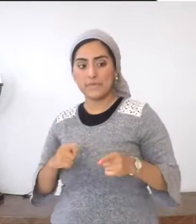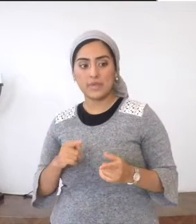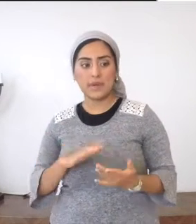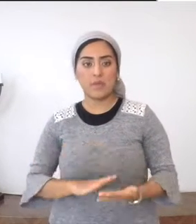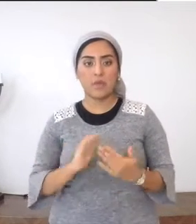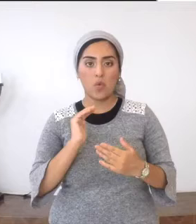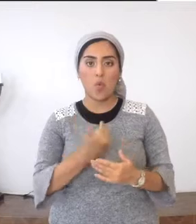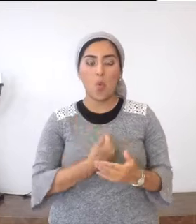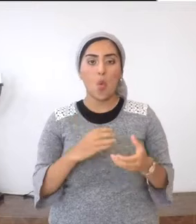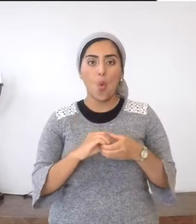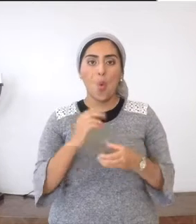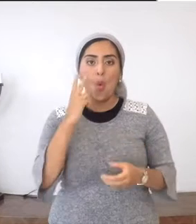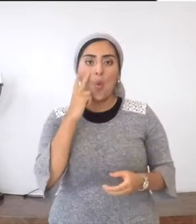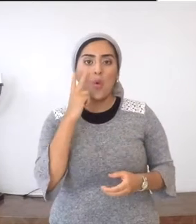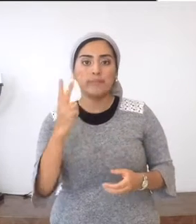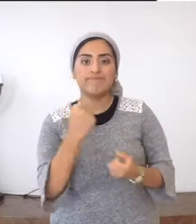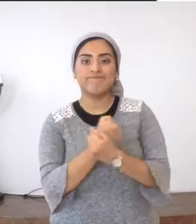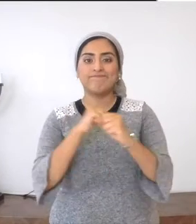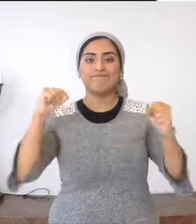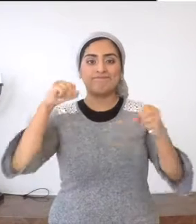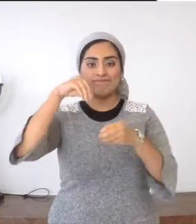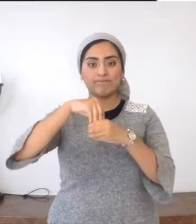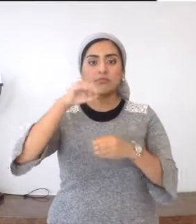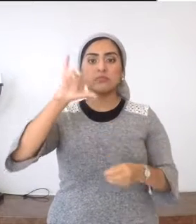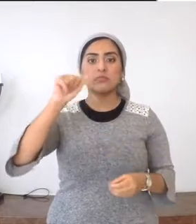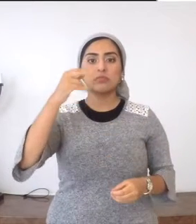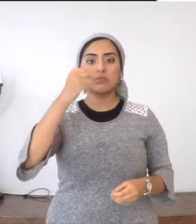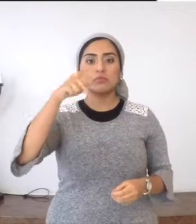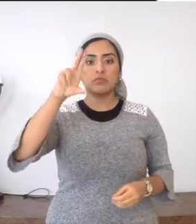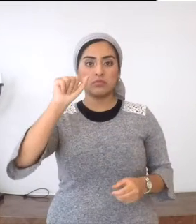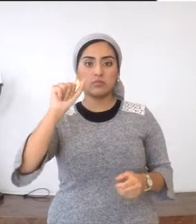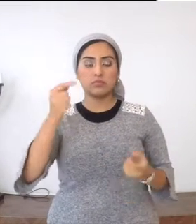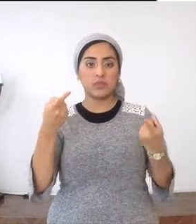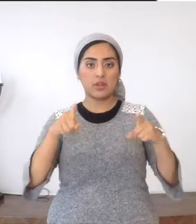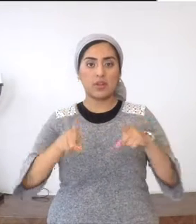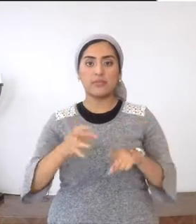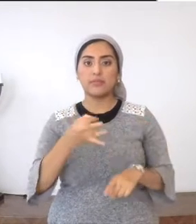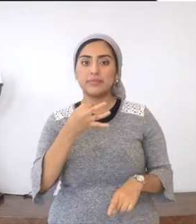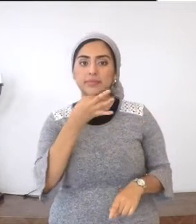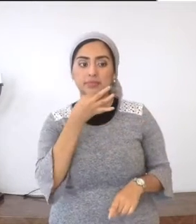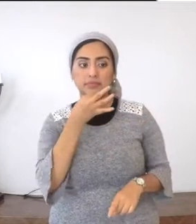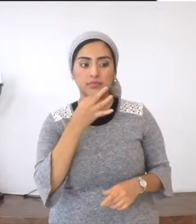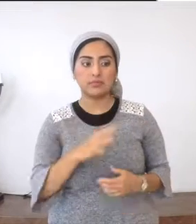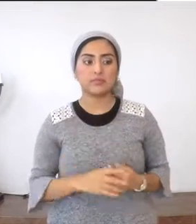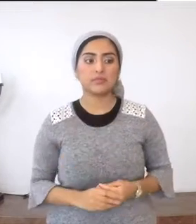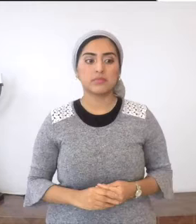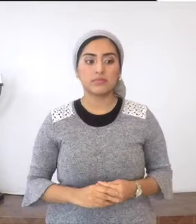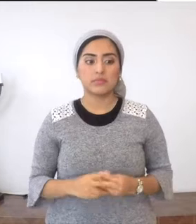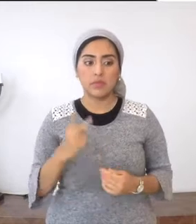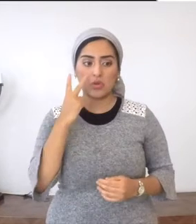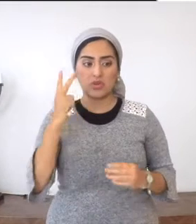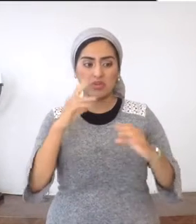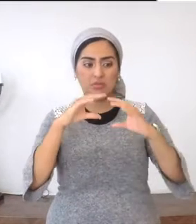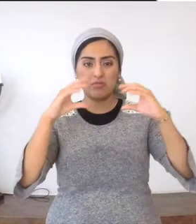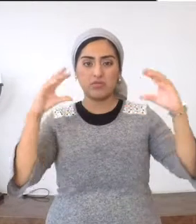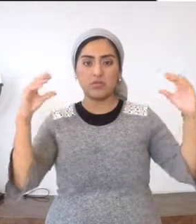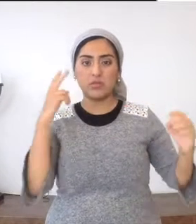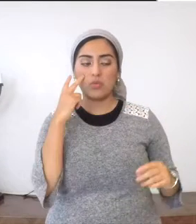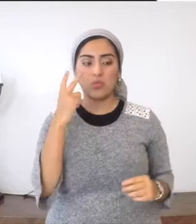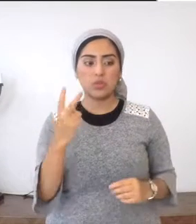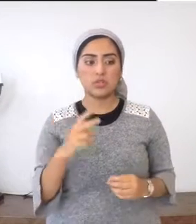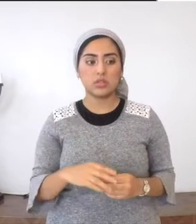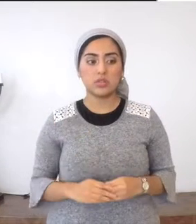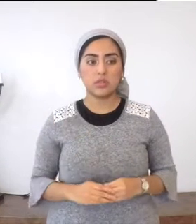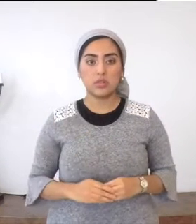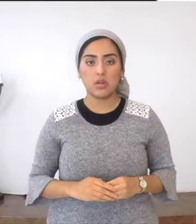Todo se está cumpliendo Entre nuestros propios ojos La redención En Yahshua Está cerca Esa es la neblina